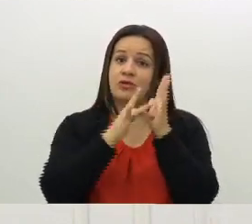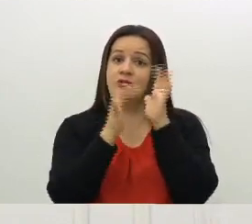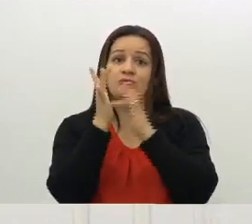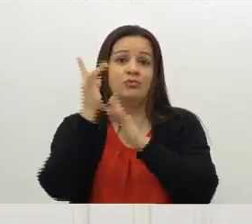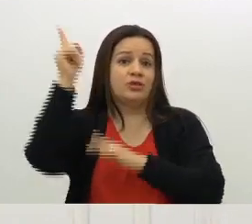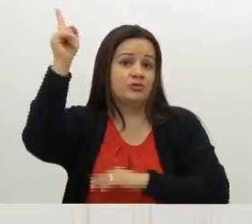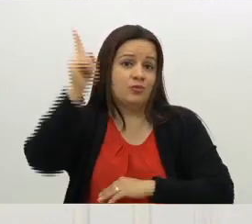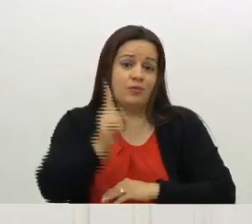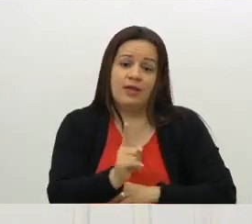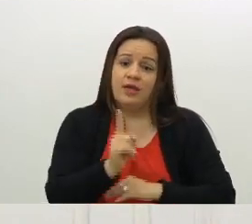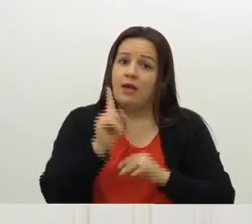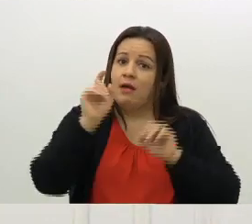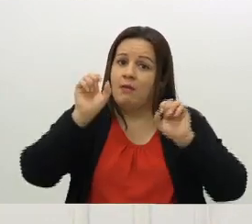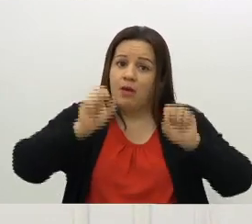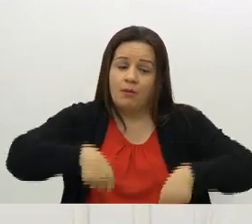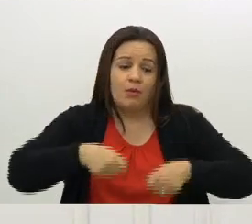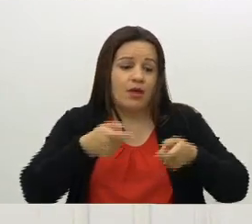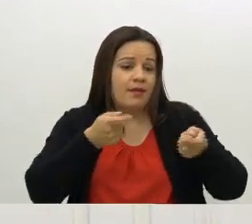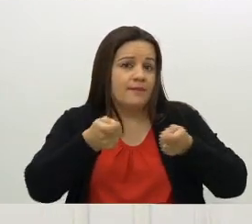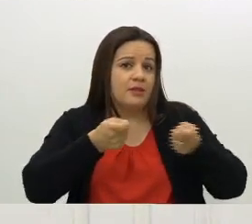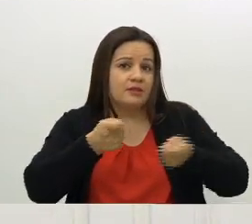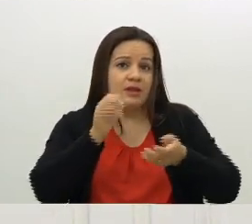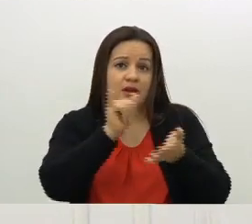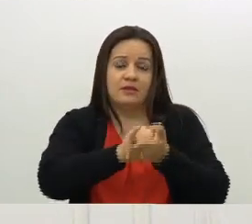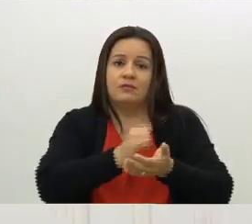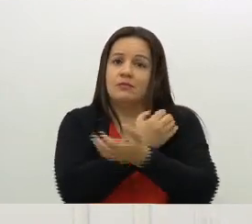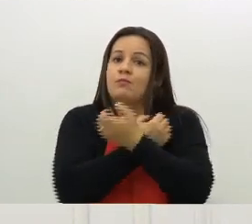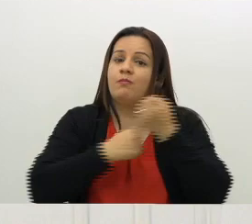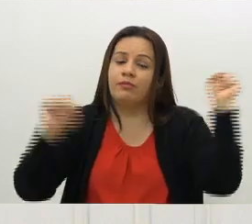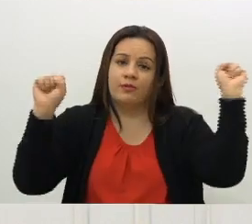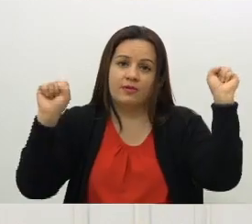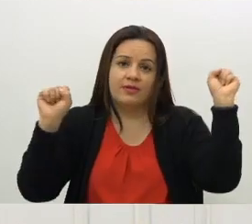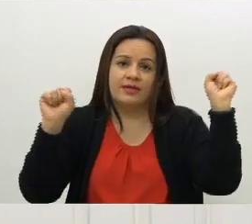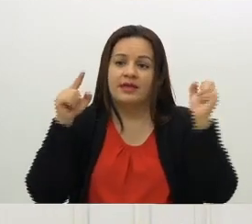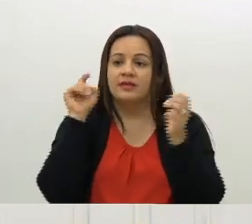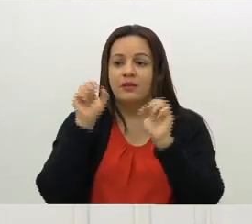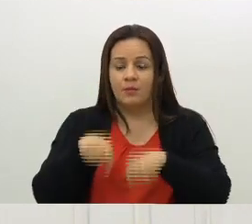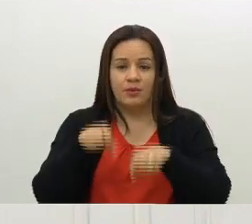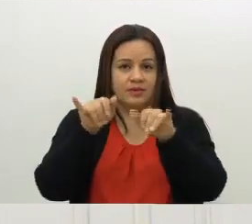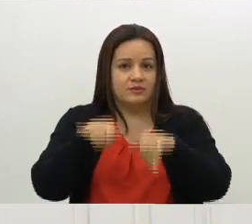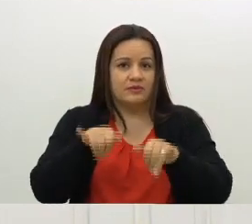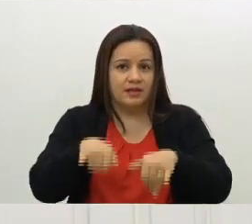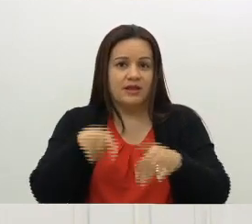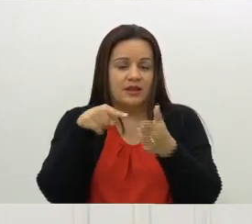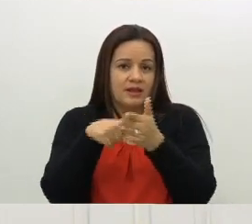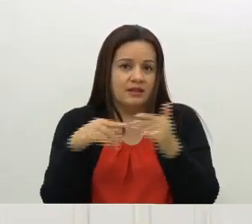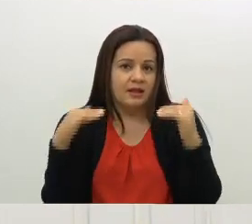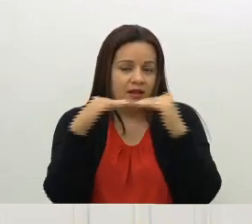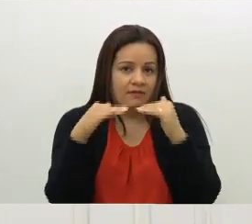Era imposible que se pudiera sostener una empresa con ese nivel de deuda.